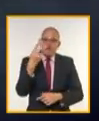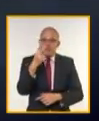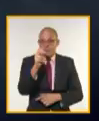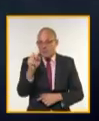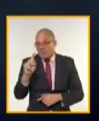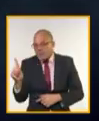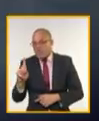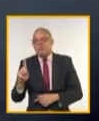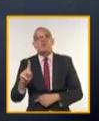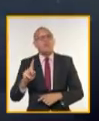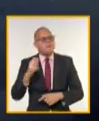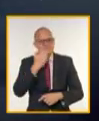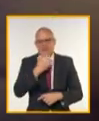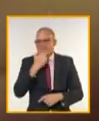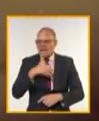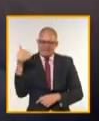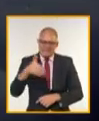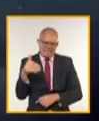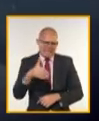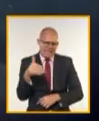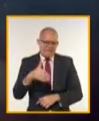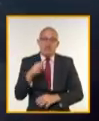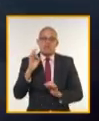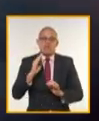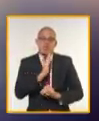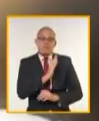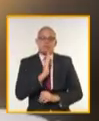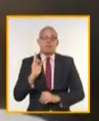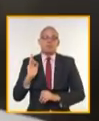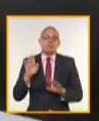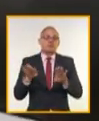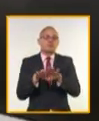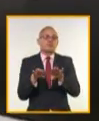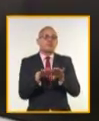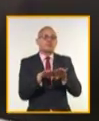intercambios sobre la base siempre de la igualdad y el beneficio mutuo.